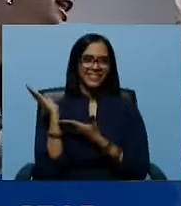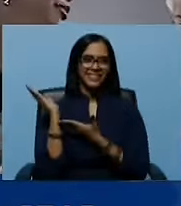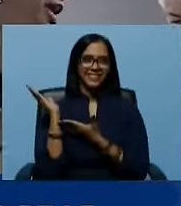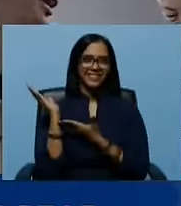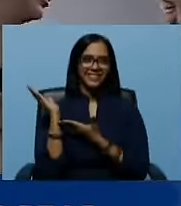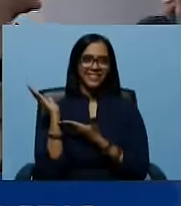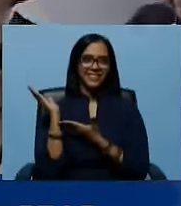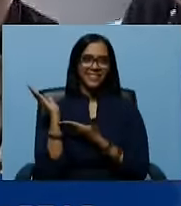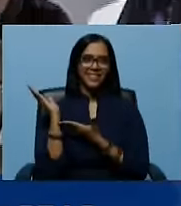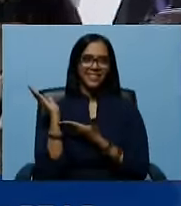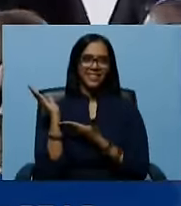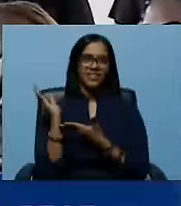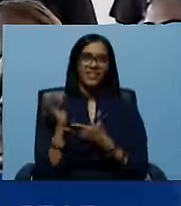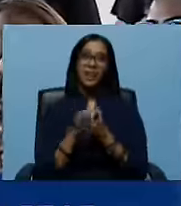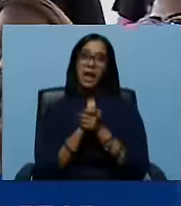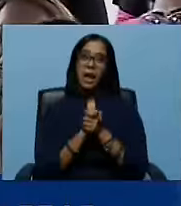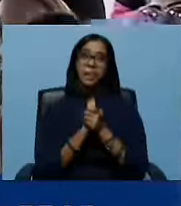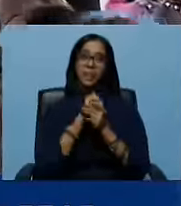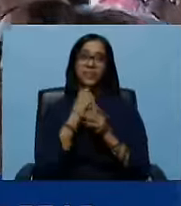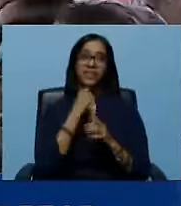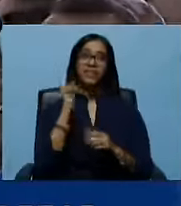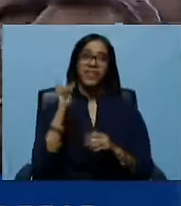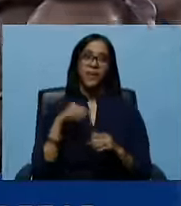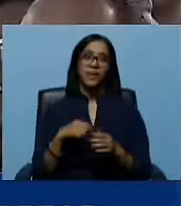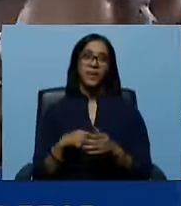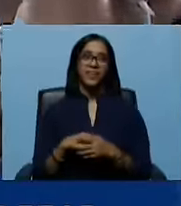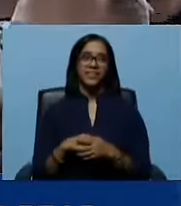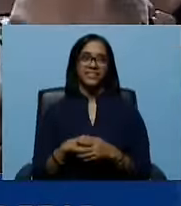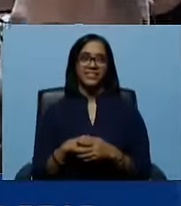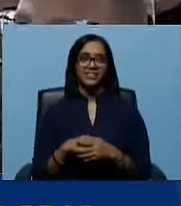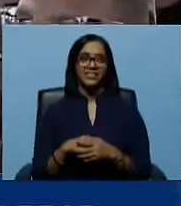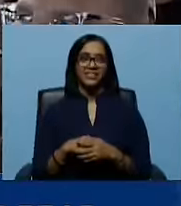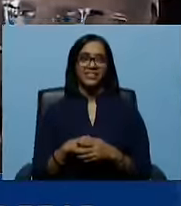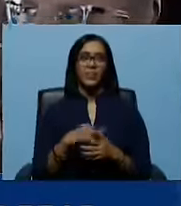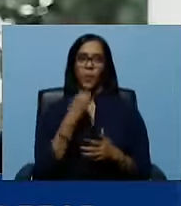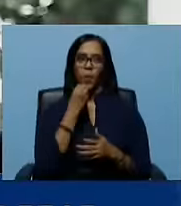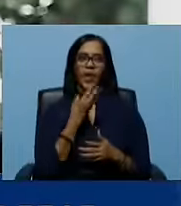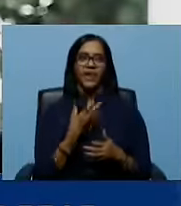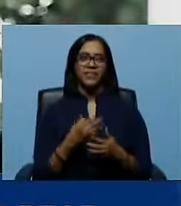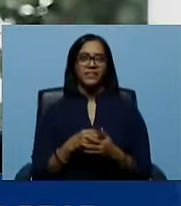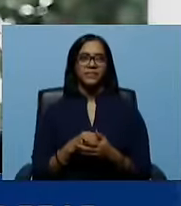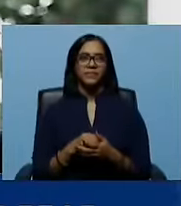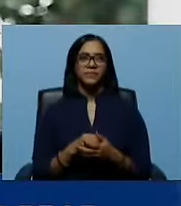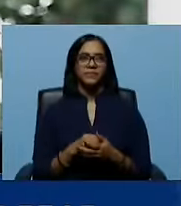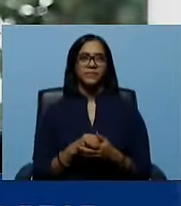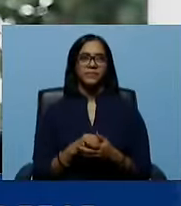Así que en el amigo secreto también, ¿eh? Bueno, vértice número 3.